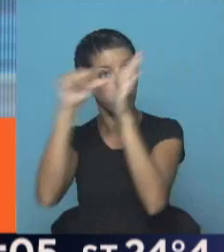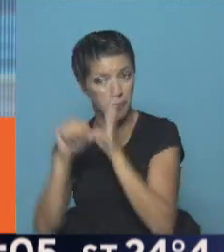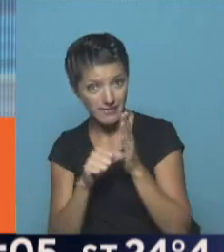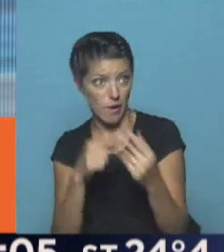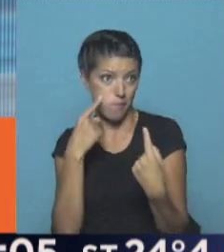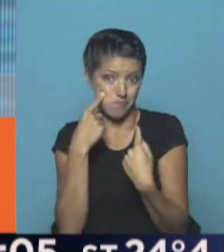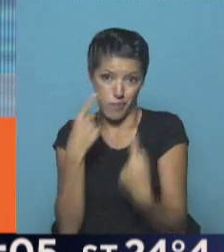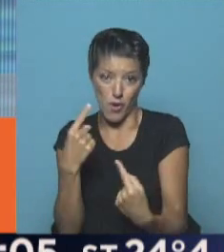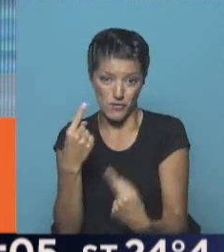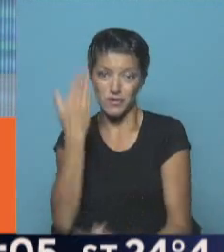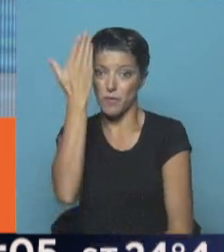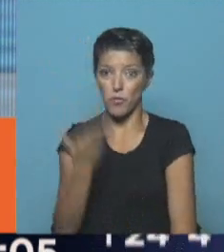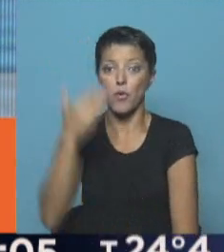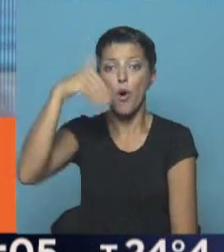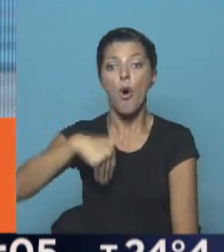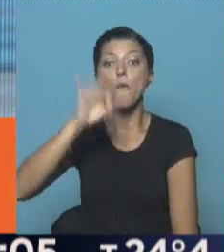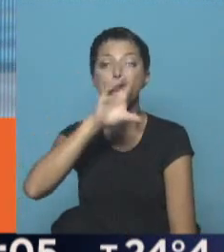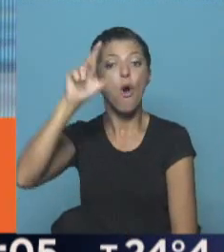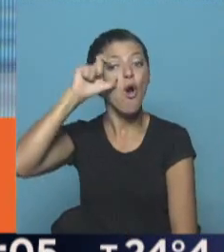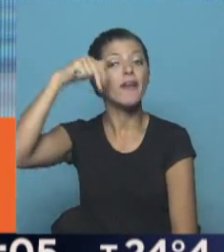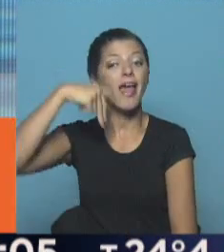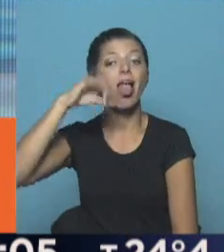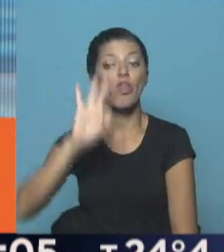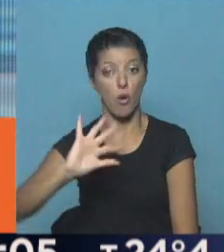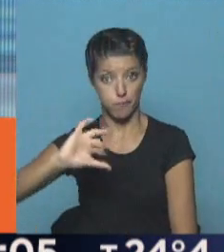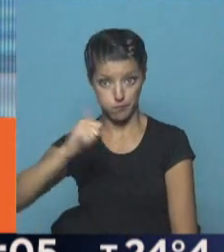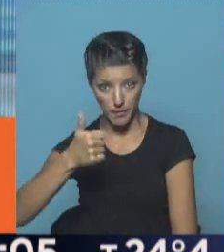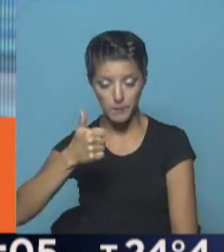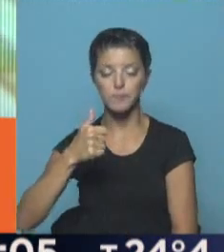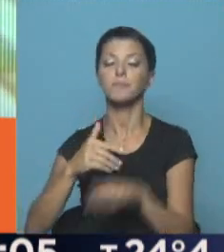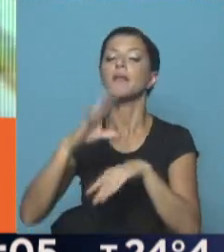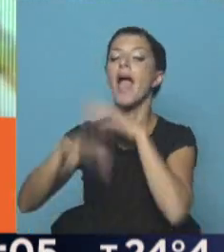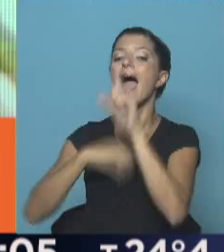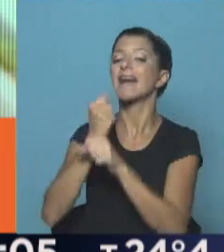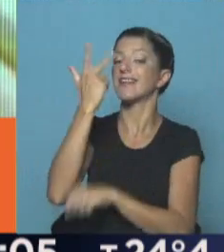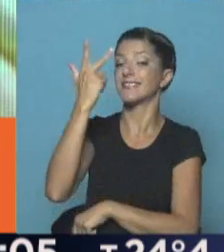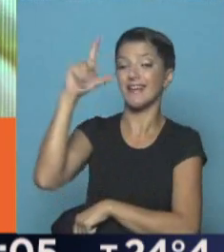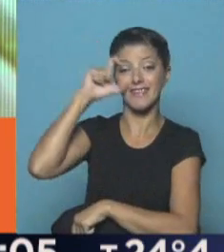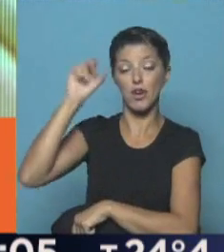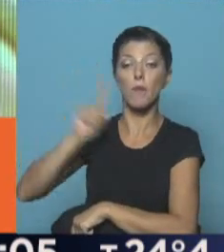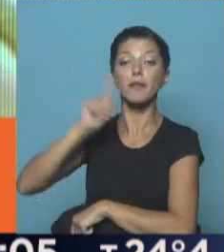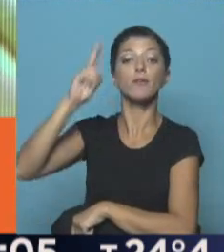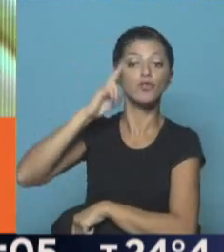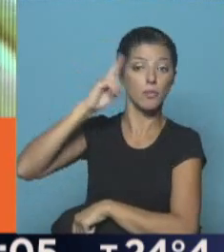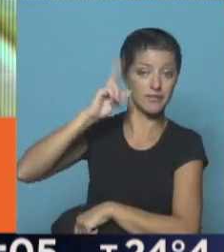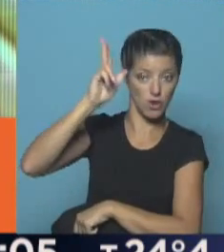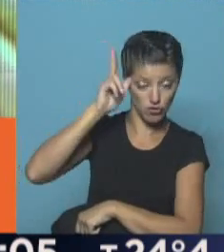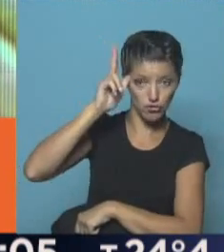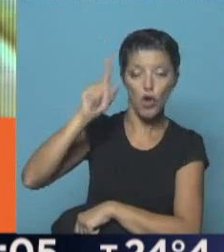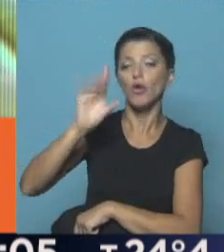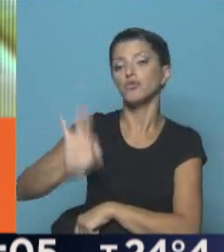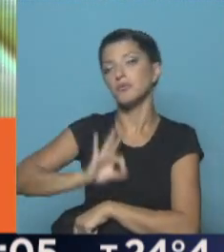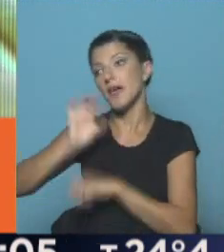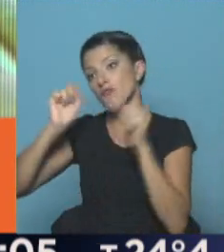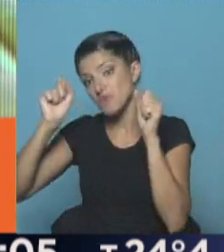el triunfo de Lenín Moreno. Lenín Moreno que hasta el 3 de enero de 1998 tenía una vida, llamémosla